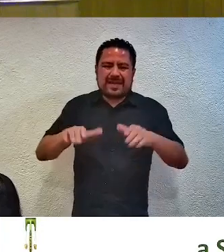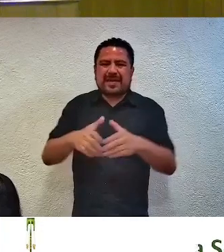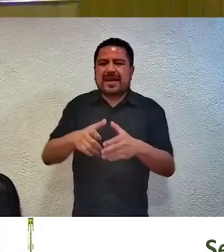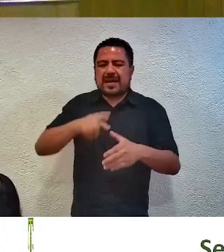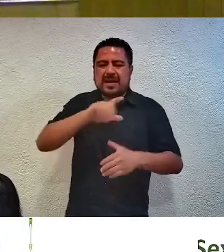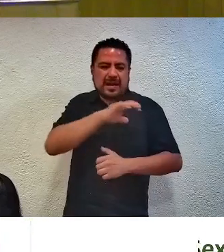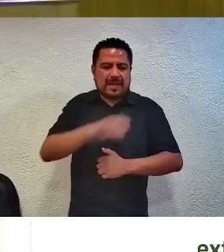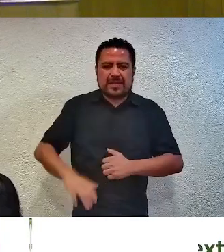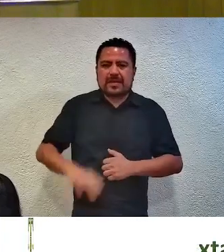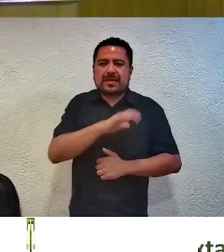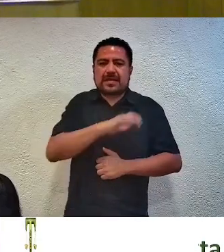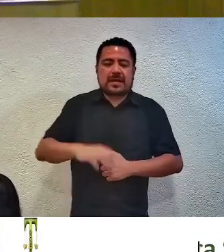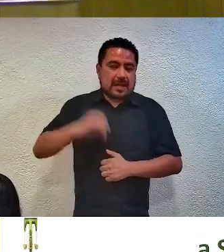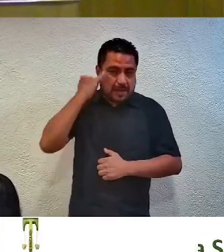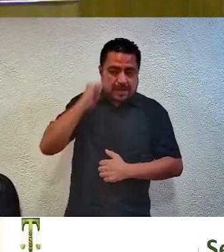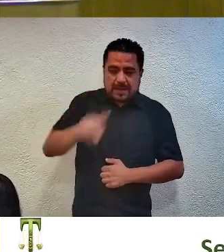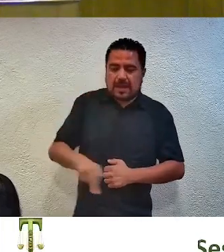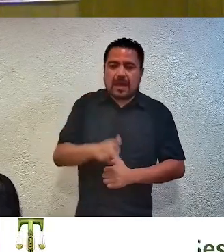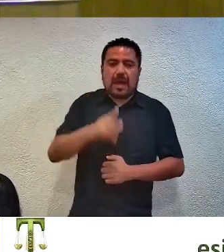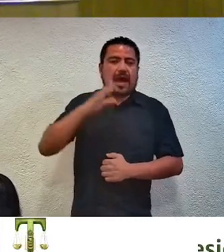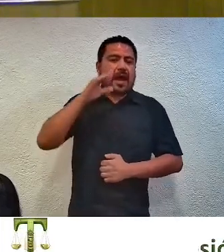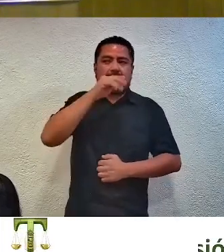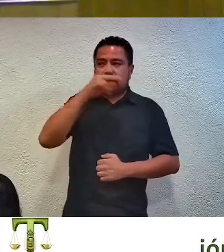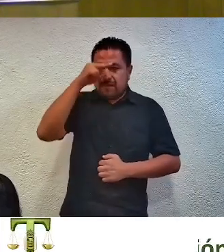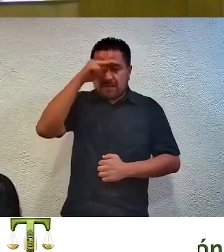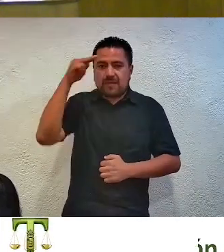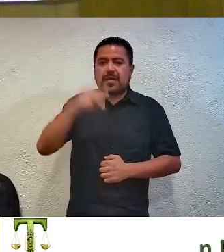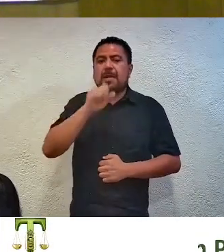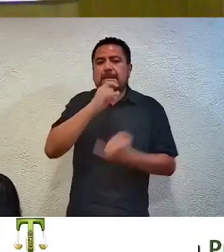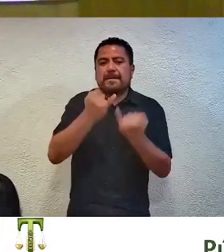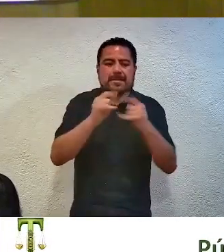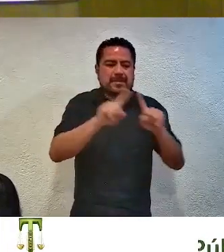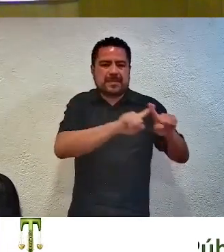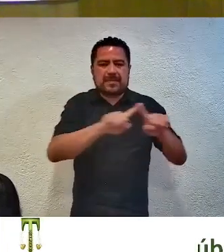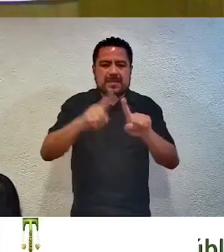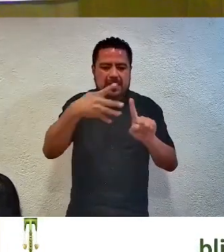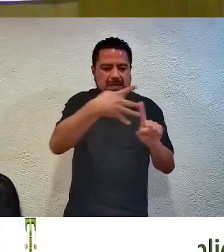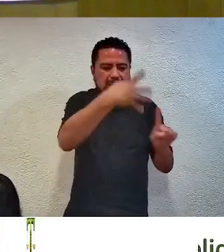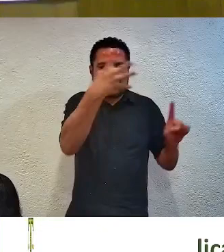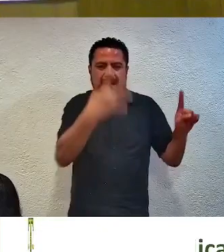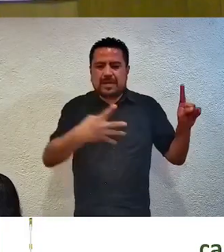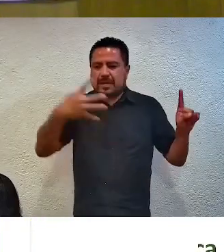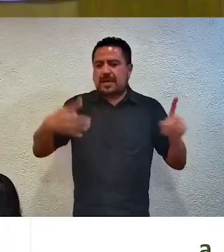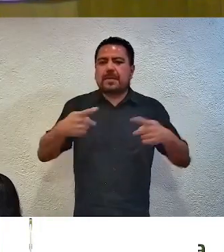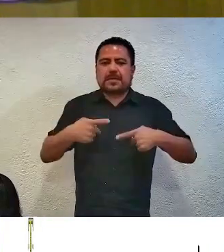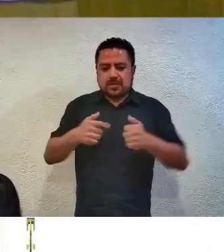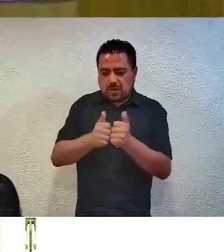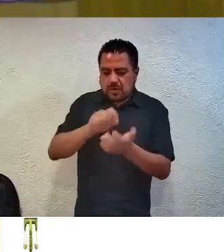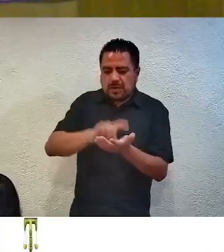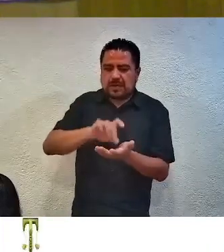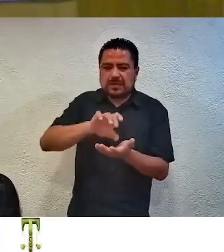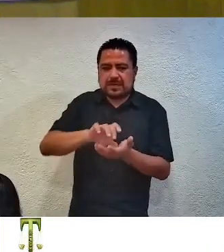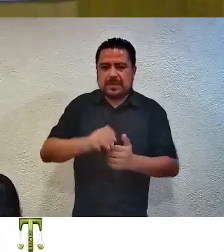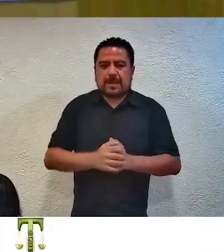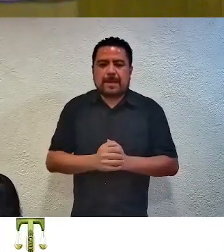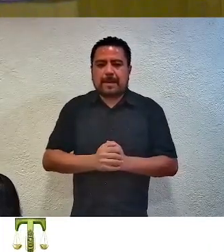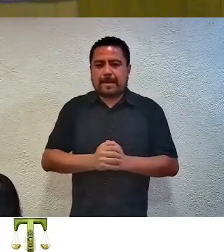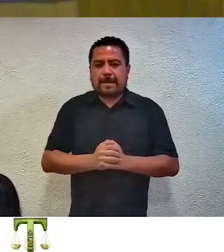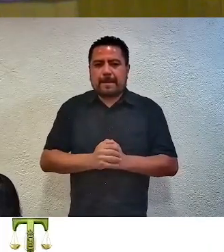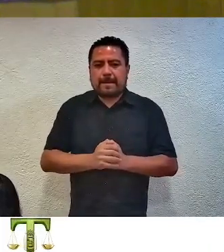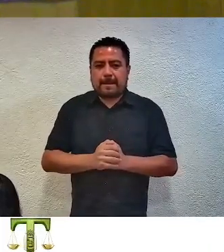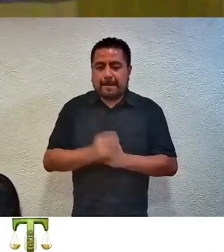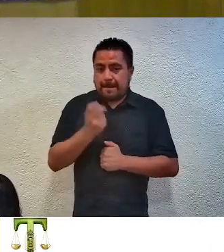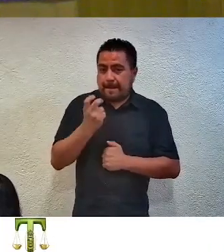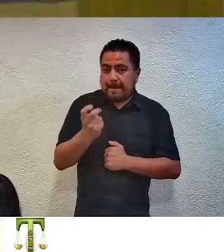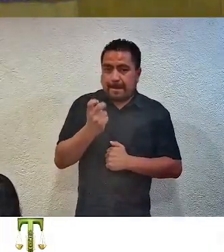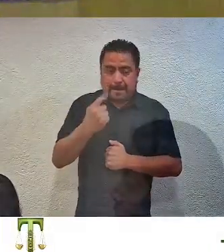postulación de candidaturas indígenas, afromexicanas, de la diversidad sexual y de personas con discapacidad. En ese